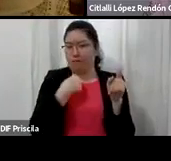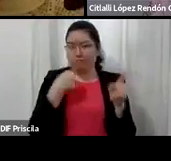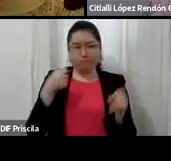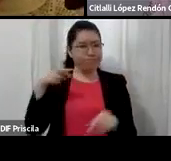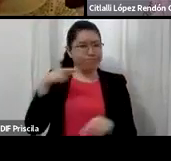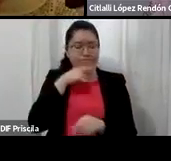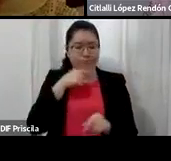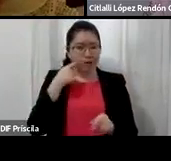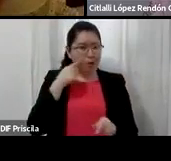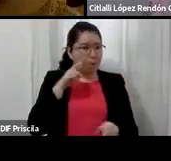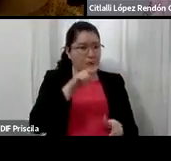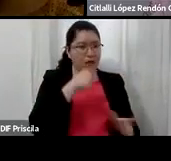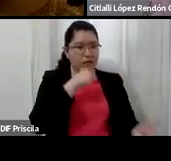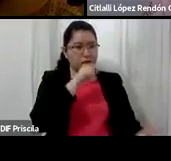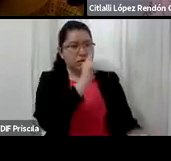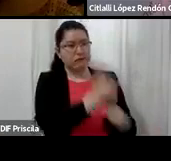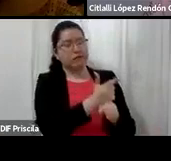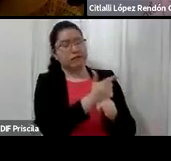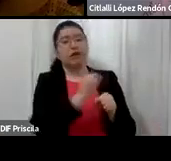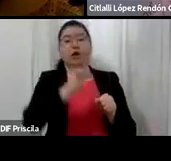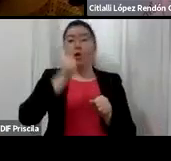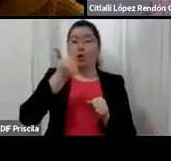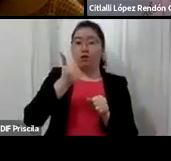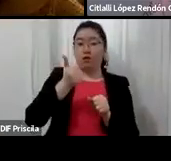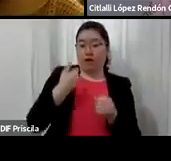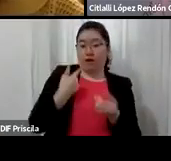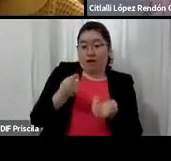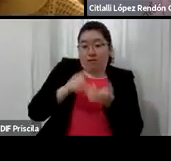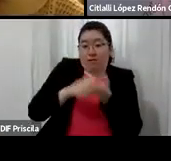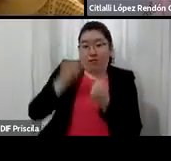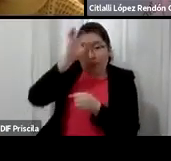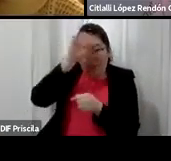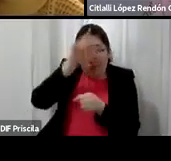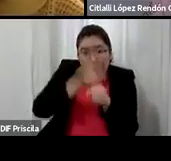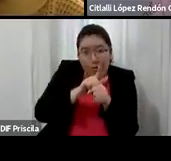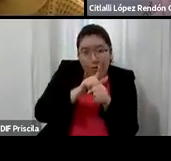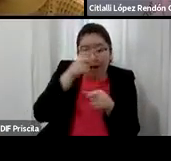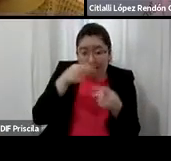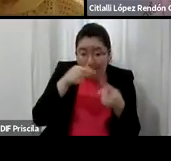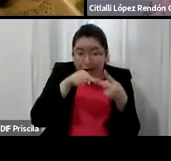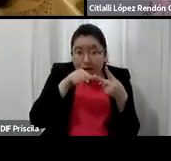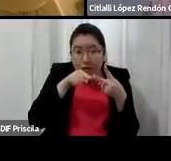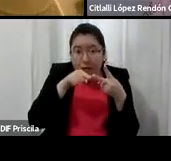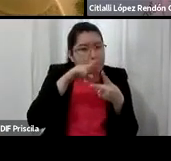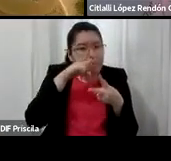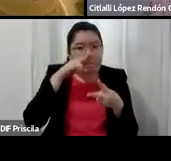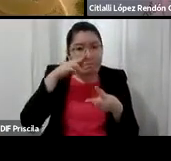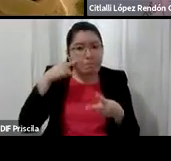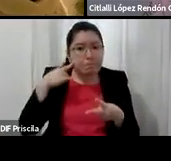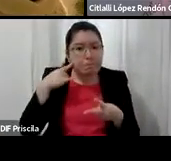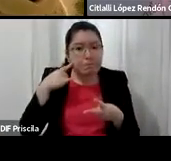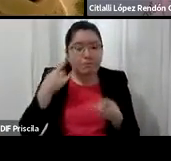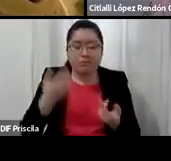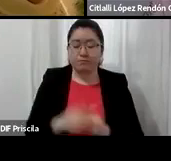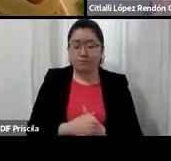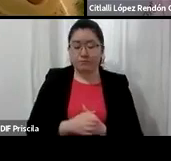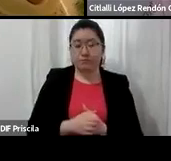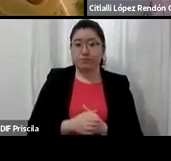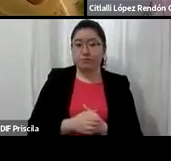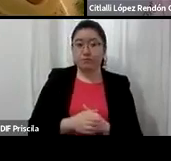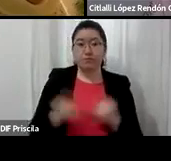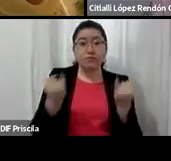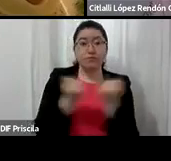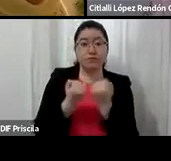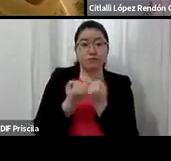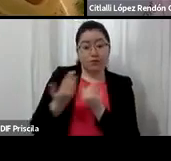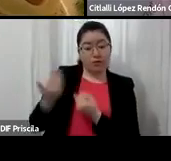violencia cultural y la violencia estructural, que no se ven, y desde mucho tiempo se han venido como viendo que la